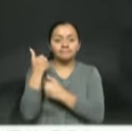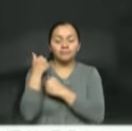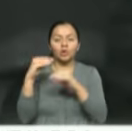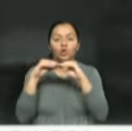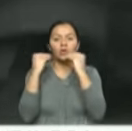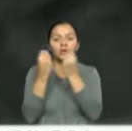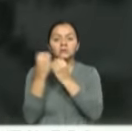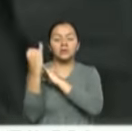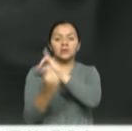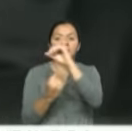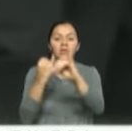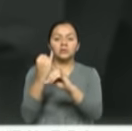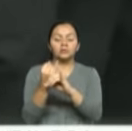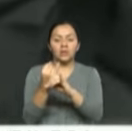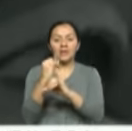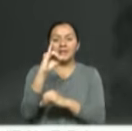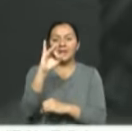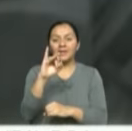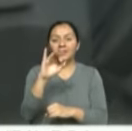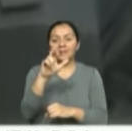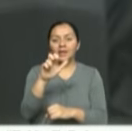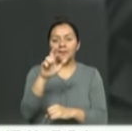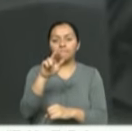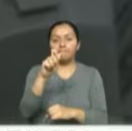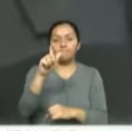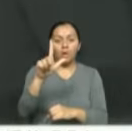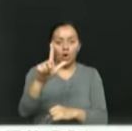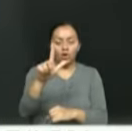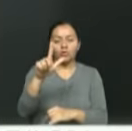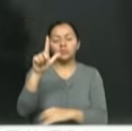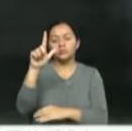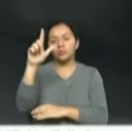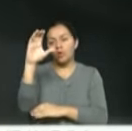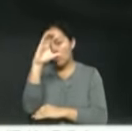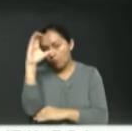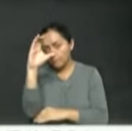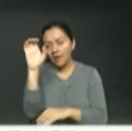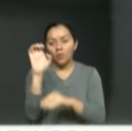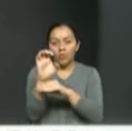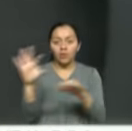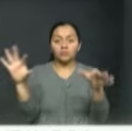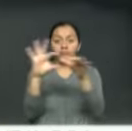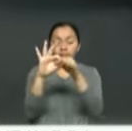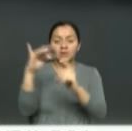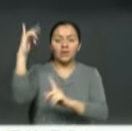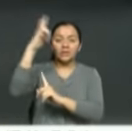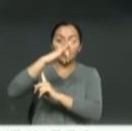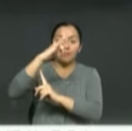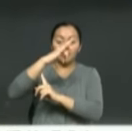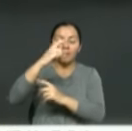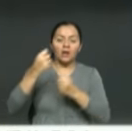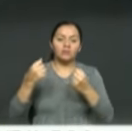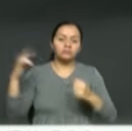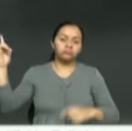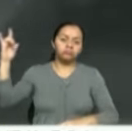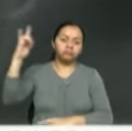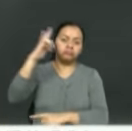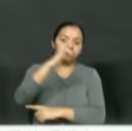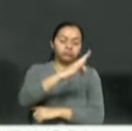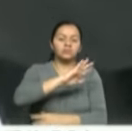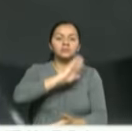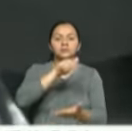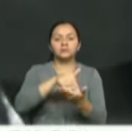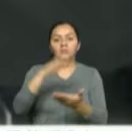Internacional de Policía Criminal Interpol de Ecuador y Colombia. Una vez hecho su arribo a Tababela, fue movilizado al Centro de